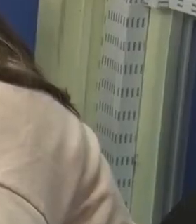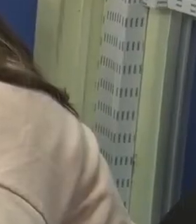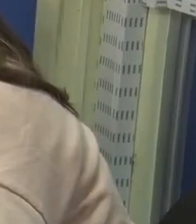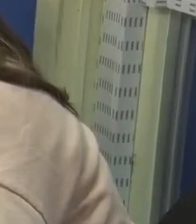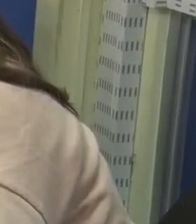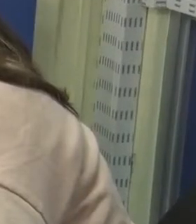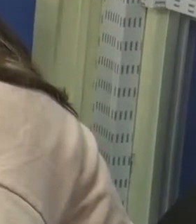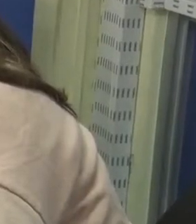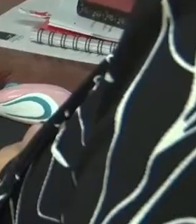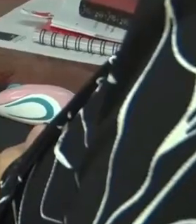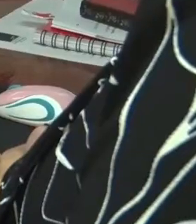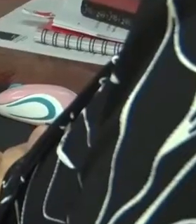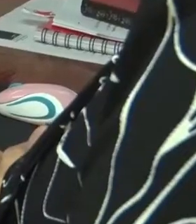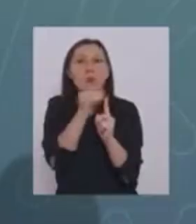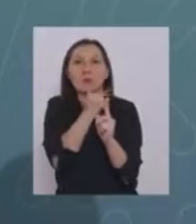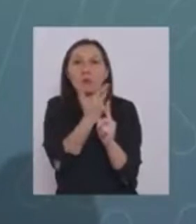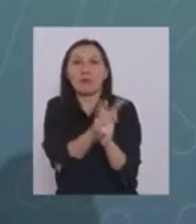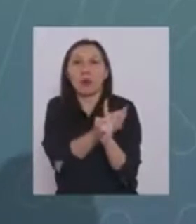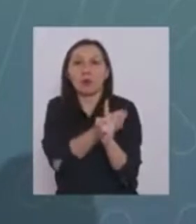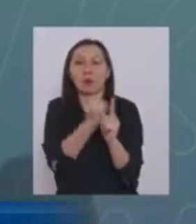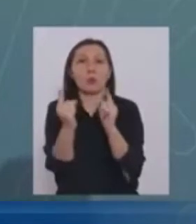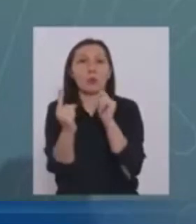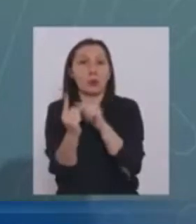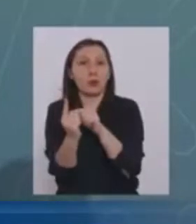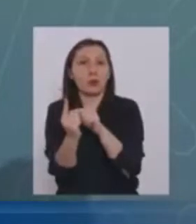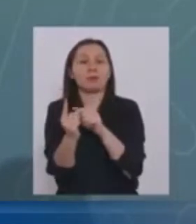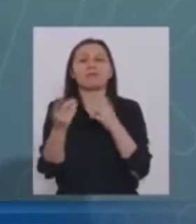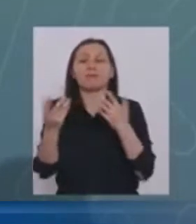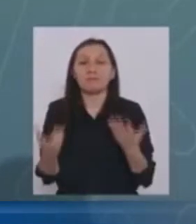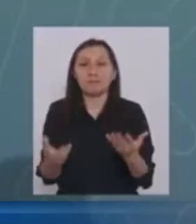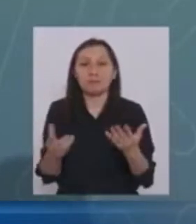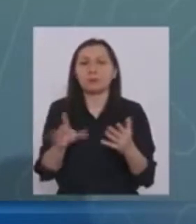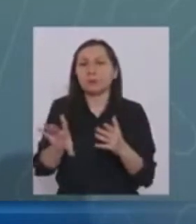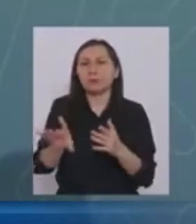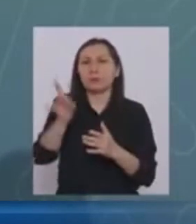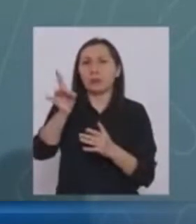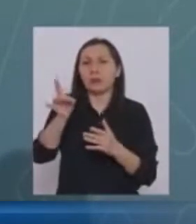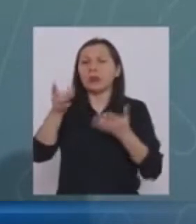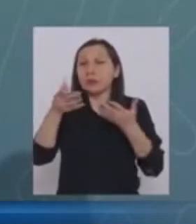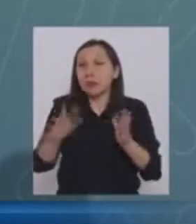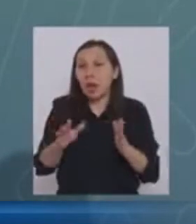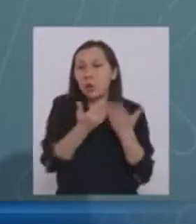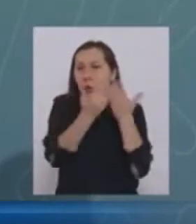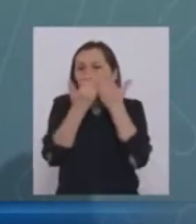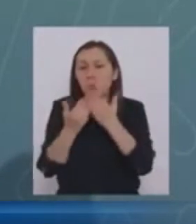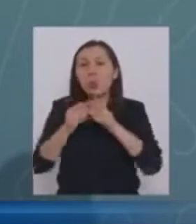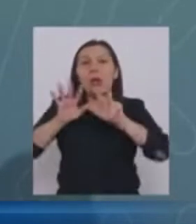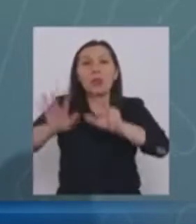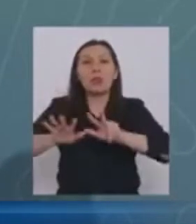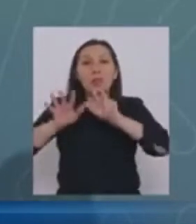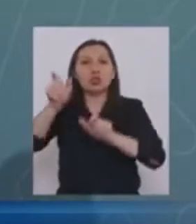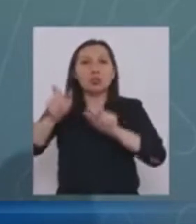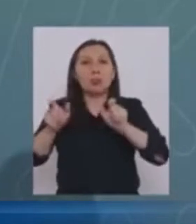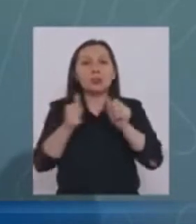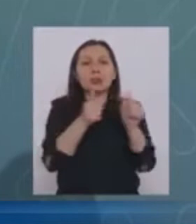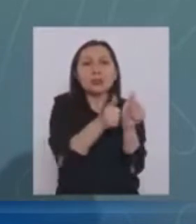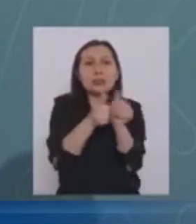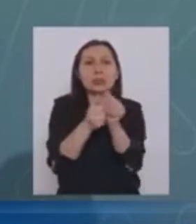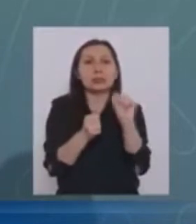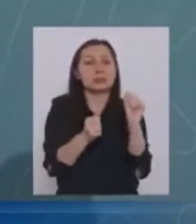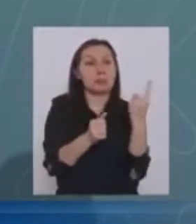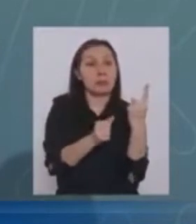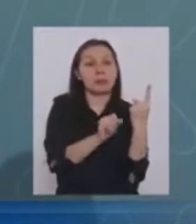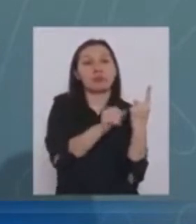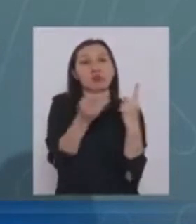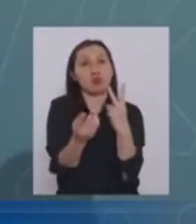del virus en el país hasta el momento se han pescado y está en estudio 18 contactos estrechos del segundo caso